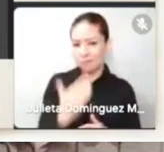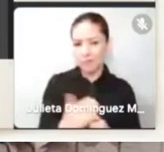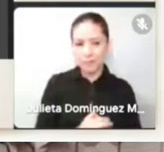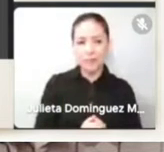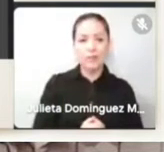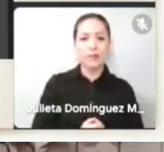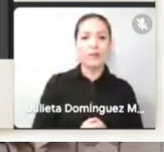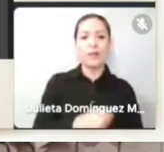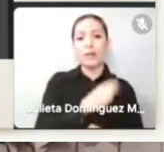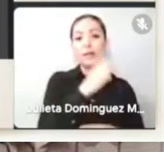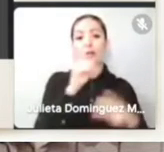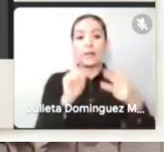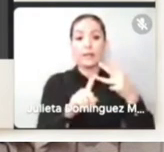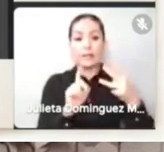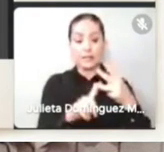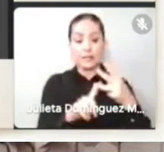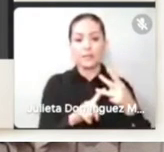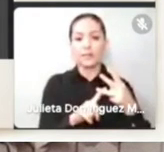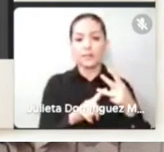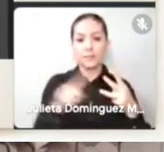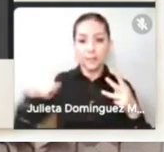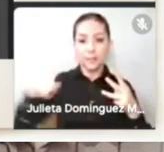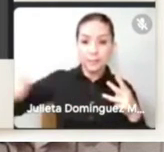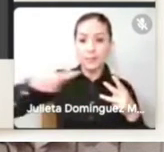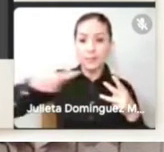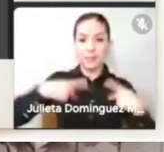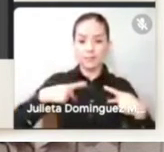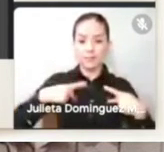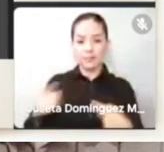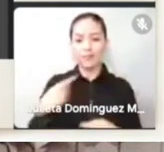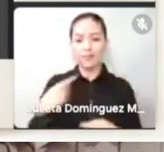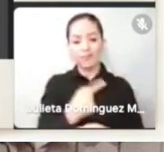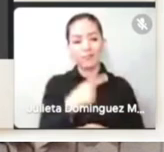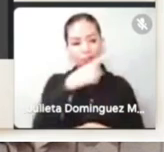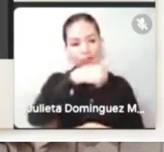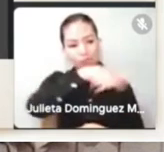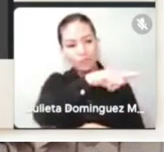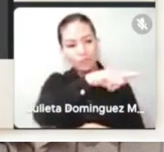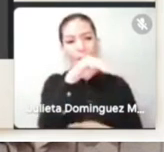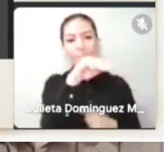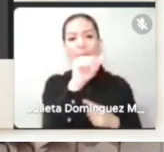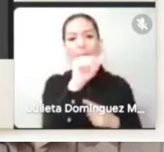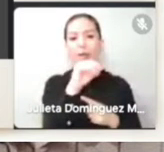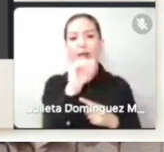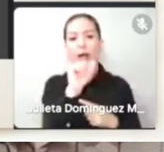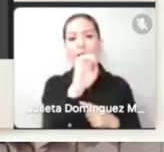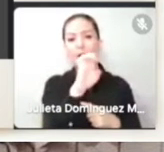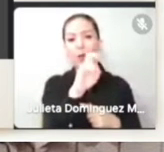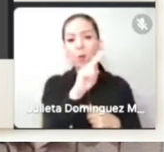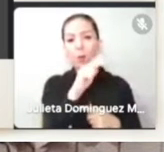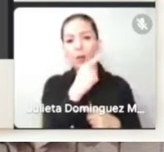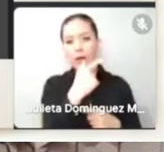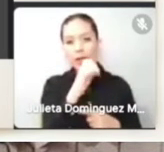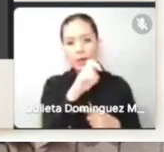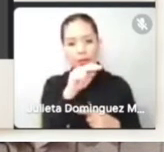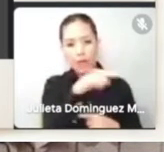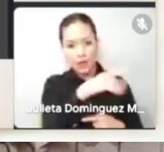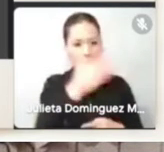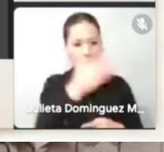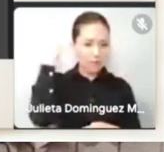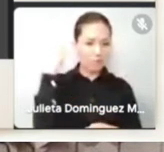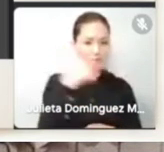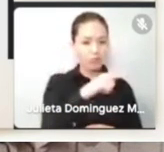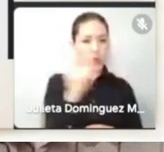los actores se quejaron de una supuesta propaganda ilegal transmitida en Televisión Nacional Abierta durante el periodo de veda